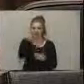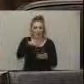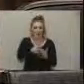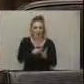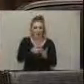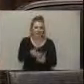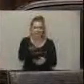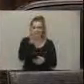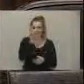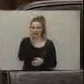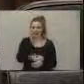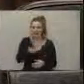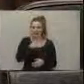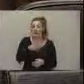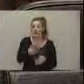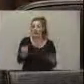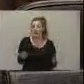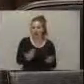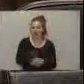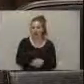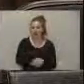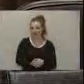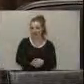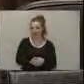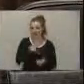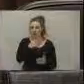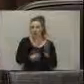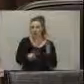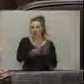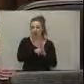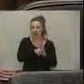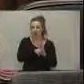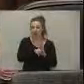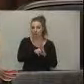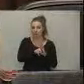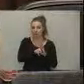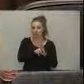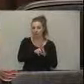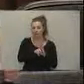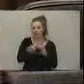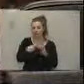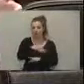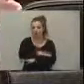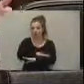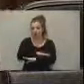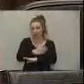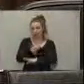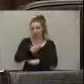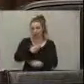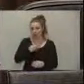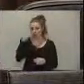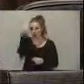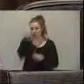escuelas infantiles para el futuro, porque la ley de racionalización de las Administraciones locales creo que introduce